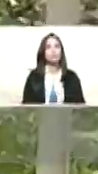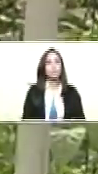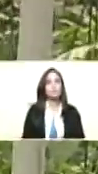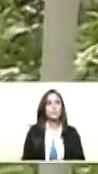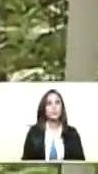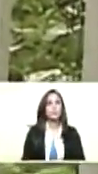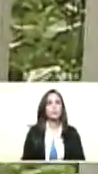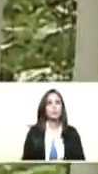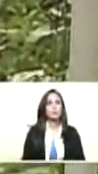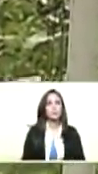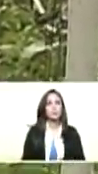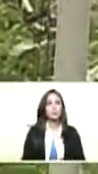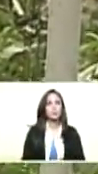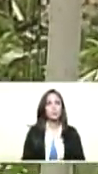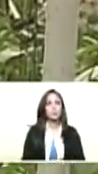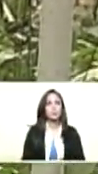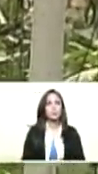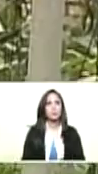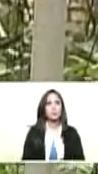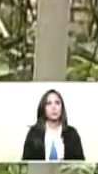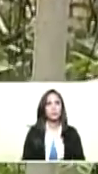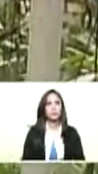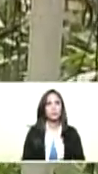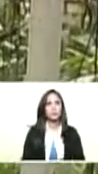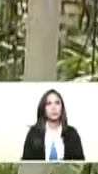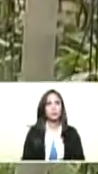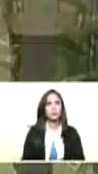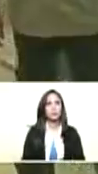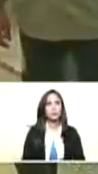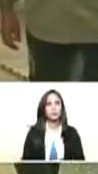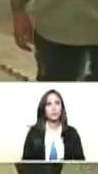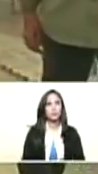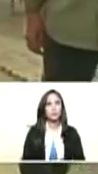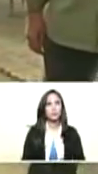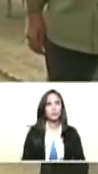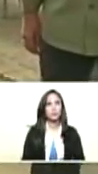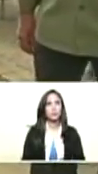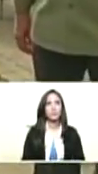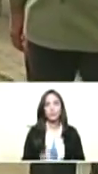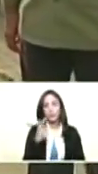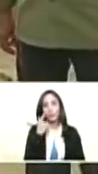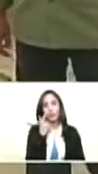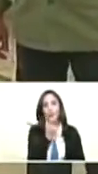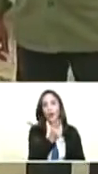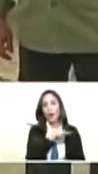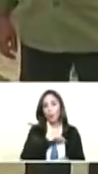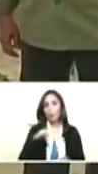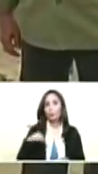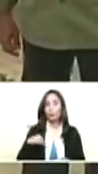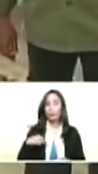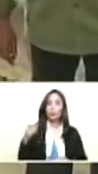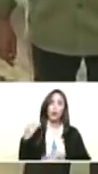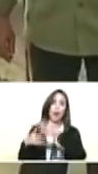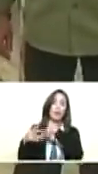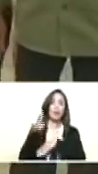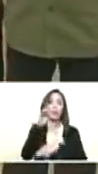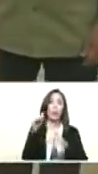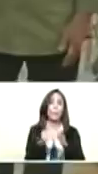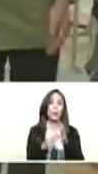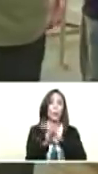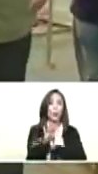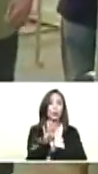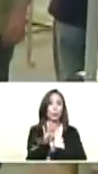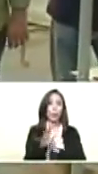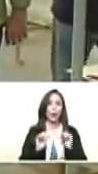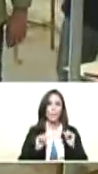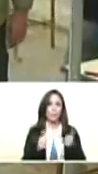Agarra un micrófono, Luisana, saluda y empezamos, Luisana. Cuéntamelo todo. Bueno, nosotros estamos aquí en producción desde el año 2004, desde que estaba,